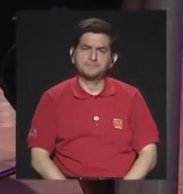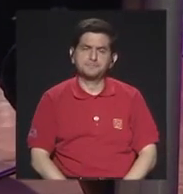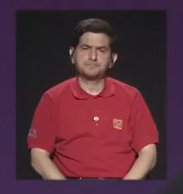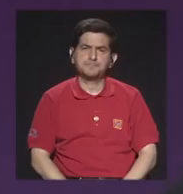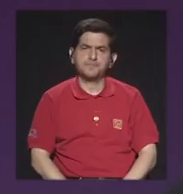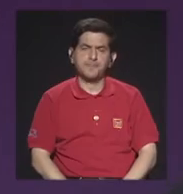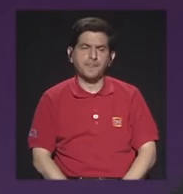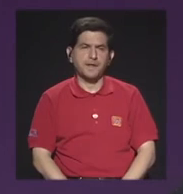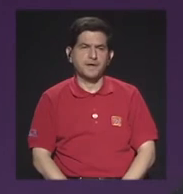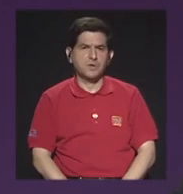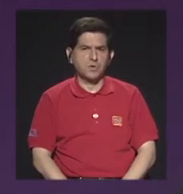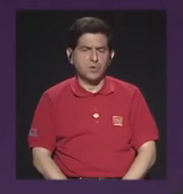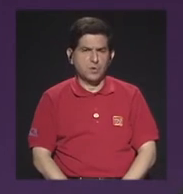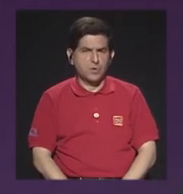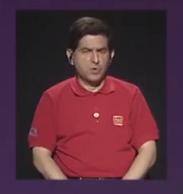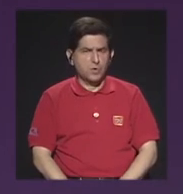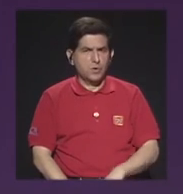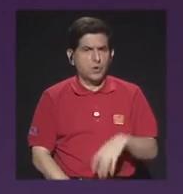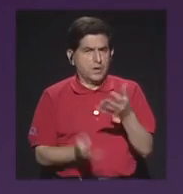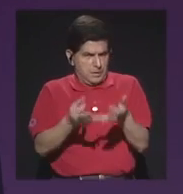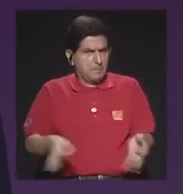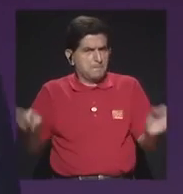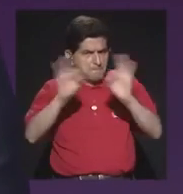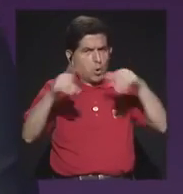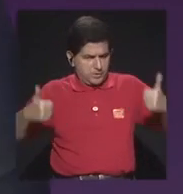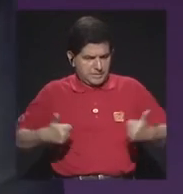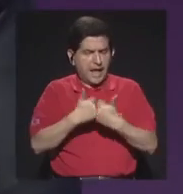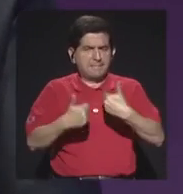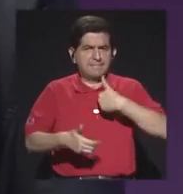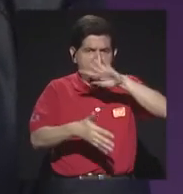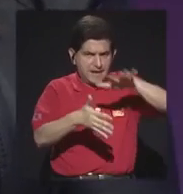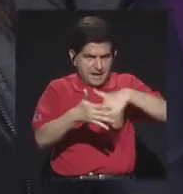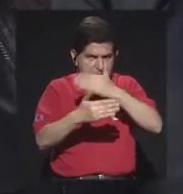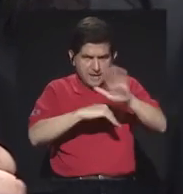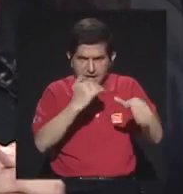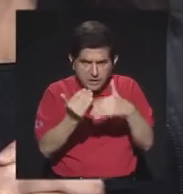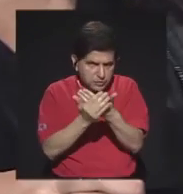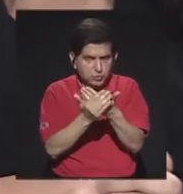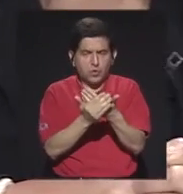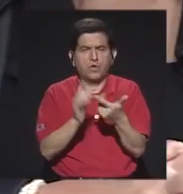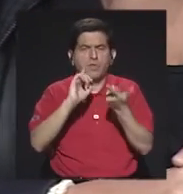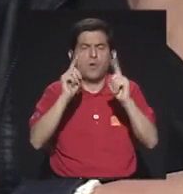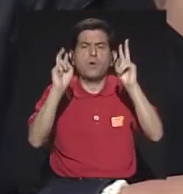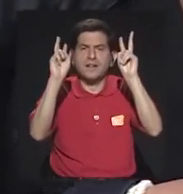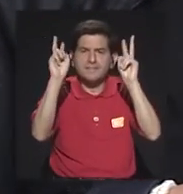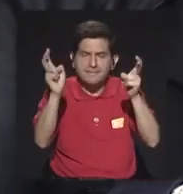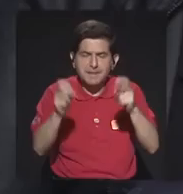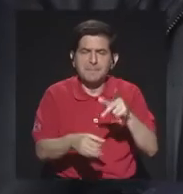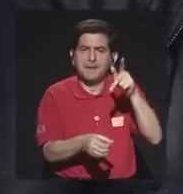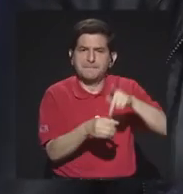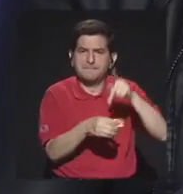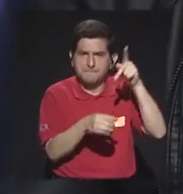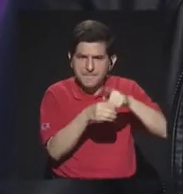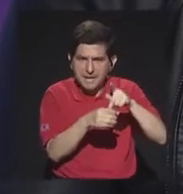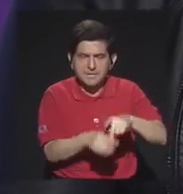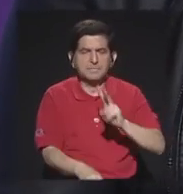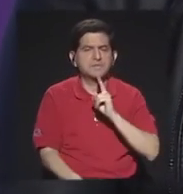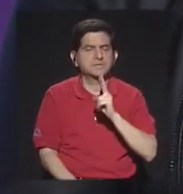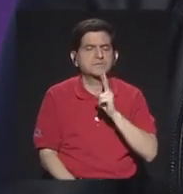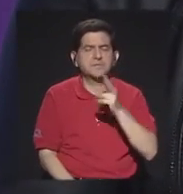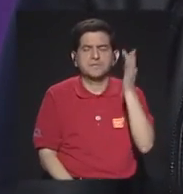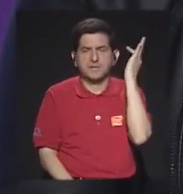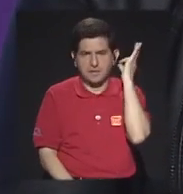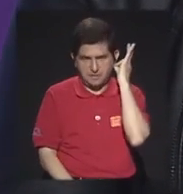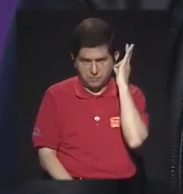Bueno, uno de los grandes desafíos, considero yo que como agenda casi todas manejamos también, es el tema de la participación real de las